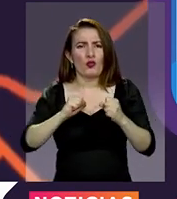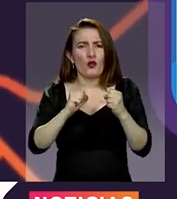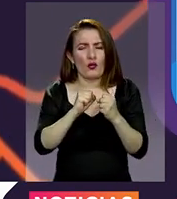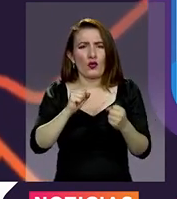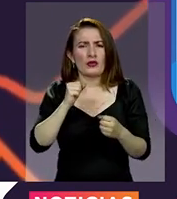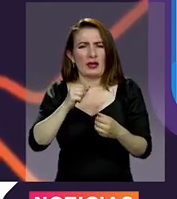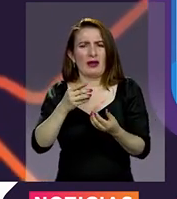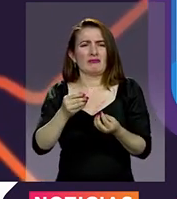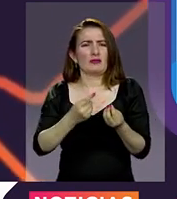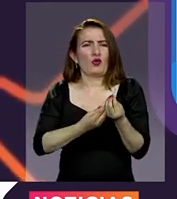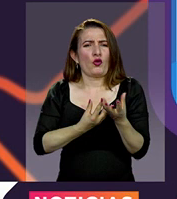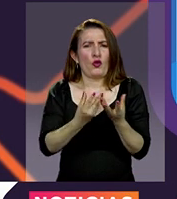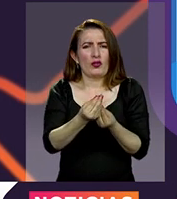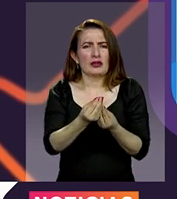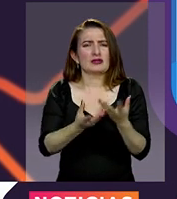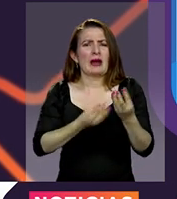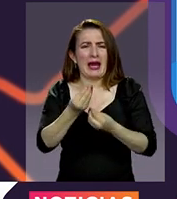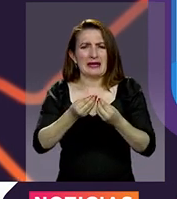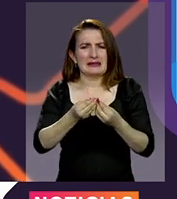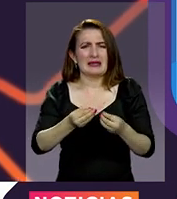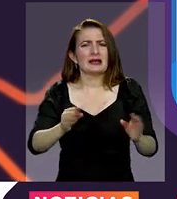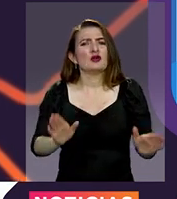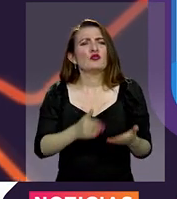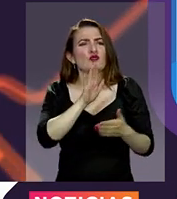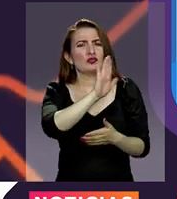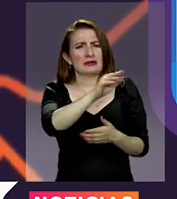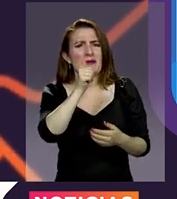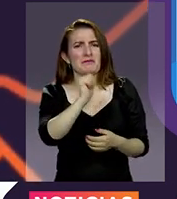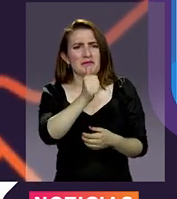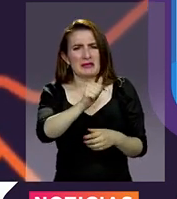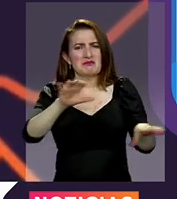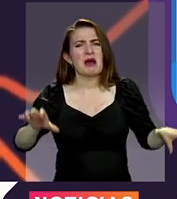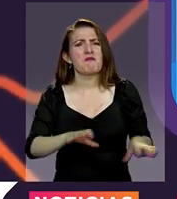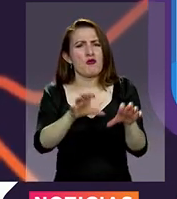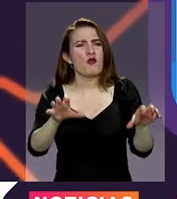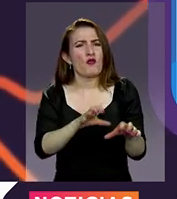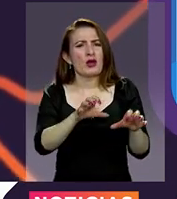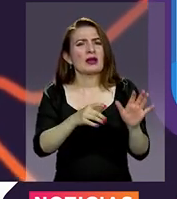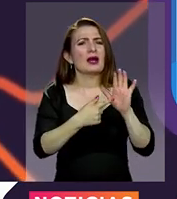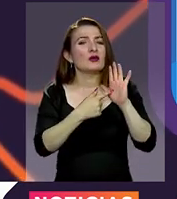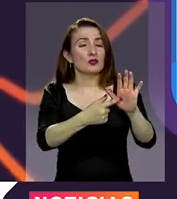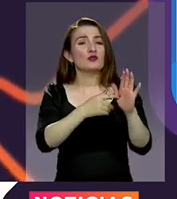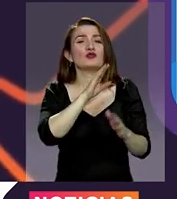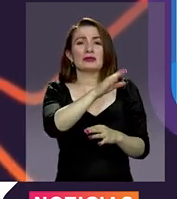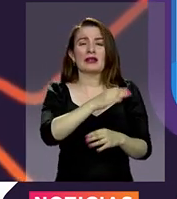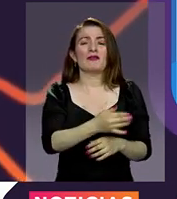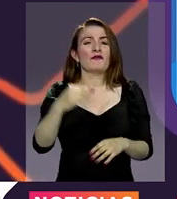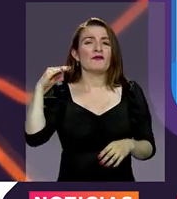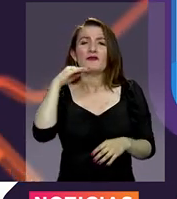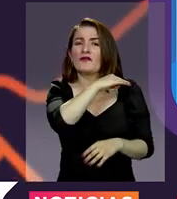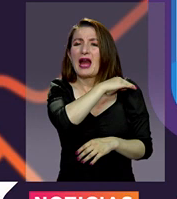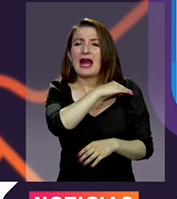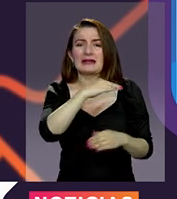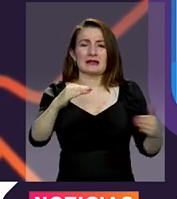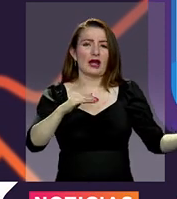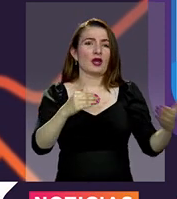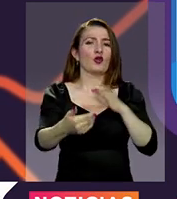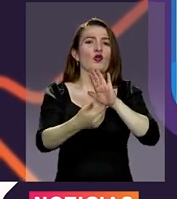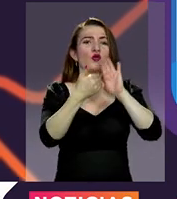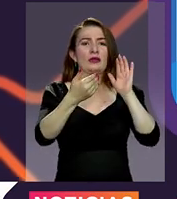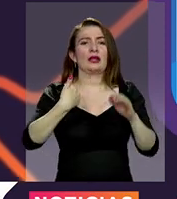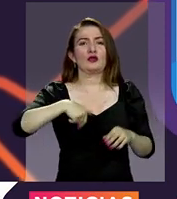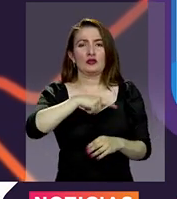supuestas condiciones para levantar el caos que usted misma ha provocado solo muestra que mantiene su falsa acusación contra